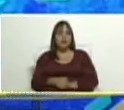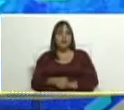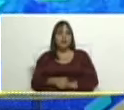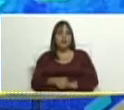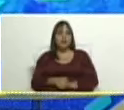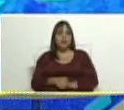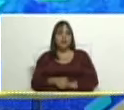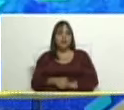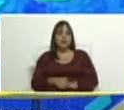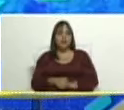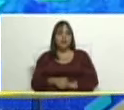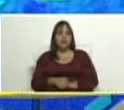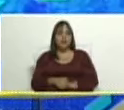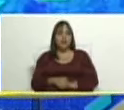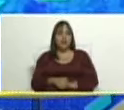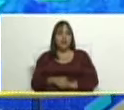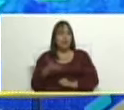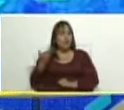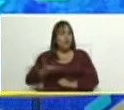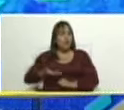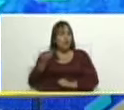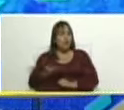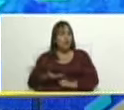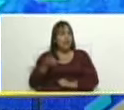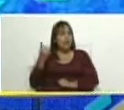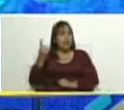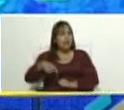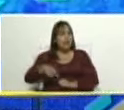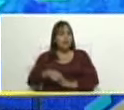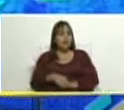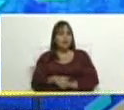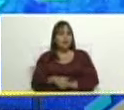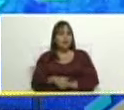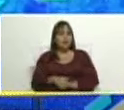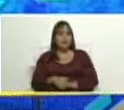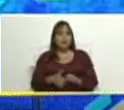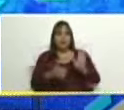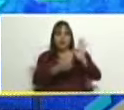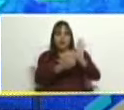Igualmente, muy importante, aquí lo tengo,